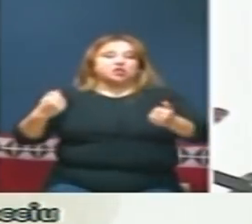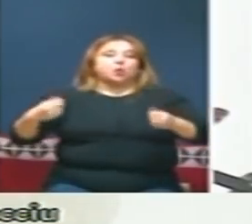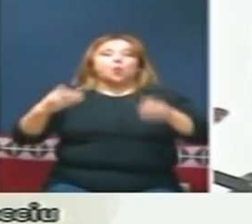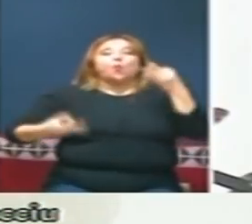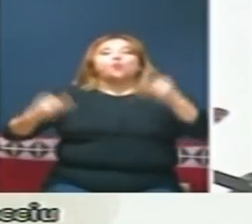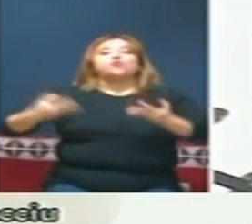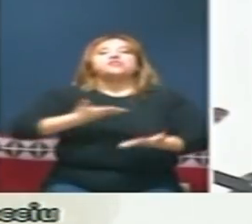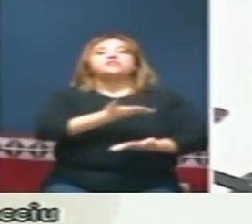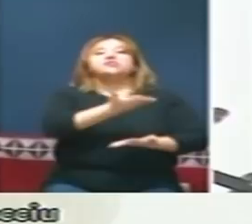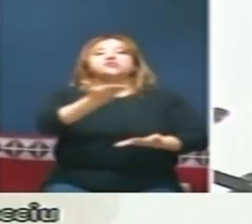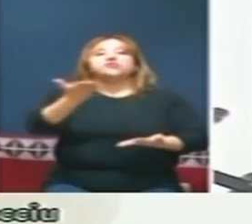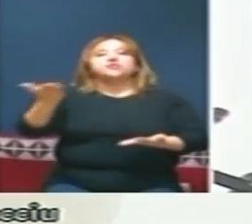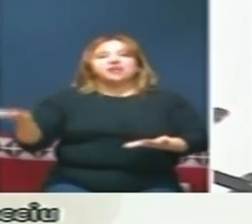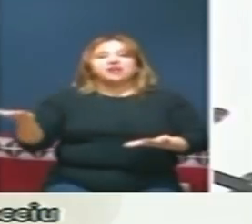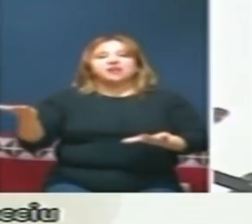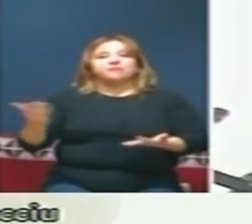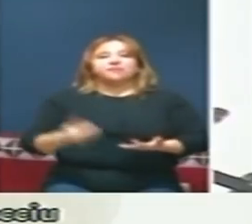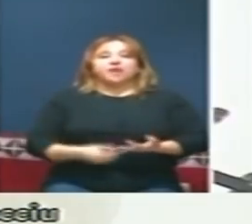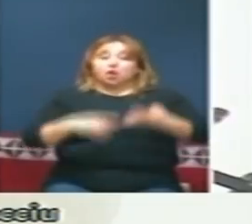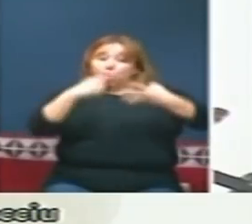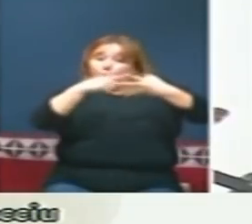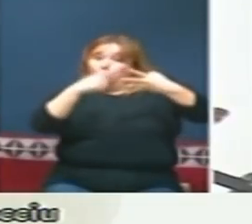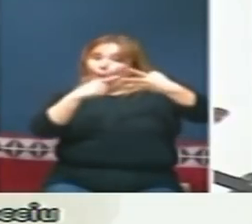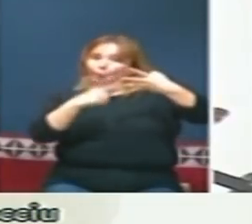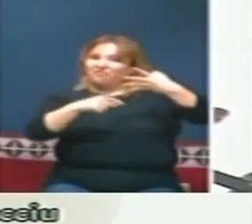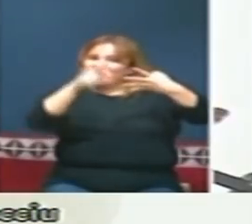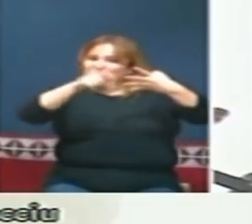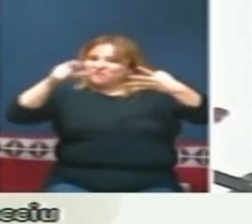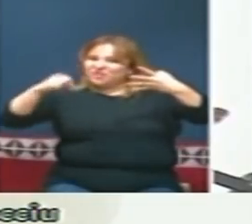social. Los cuatro beatos